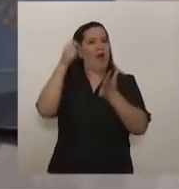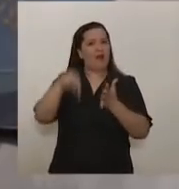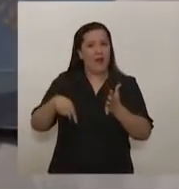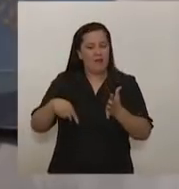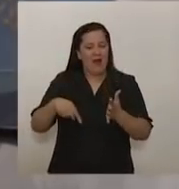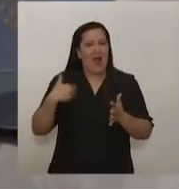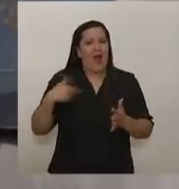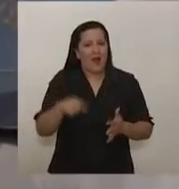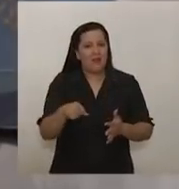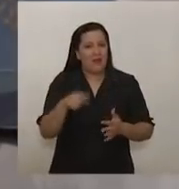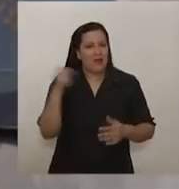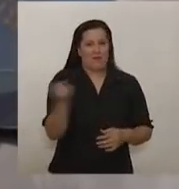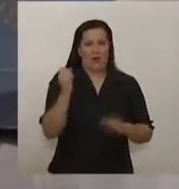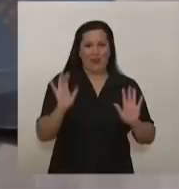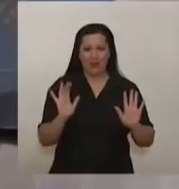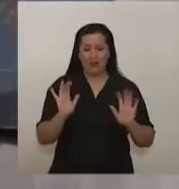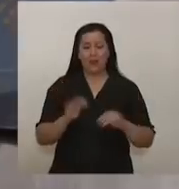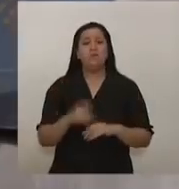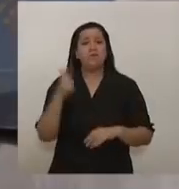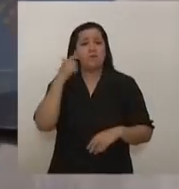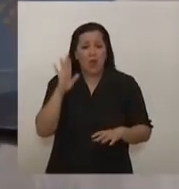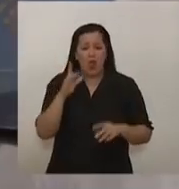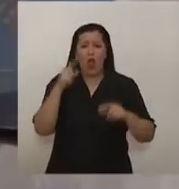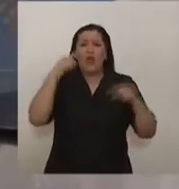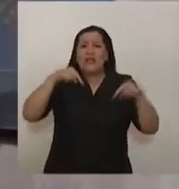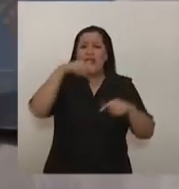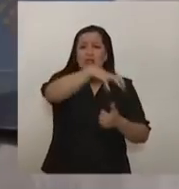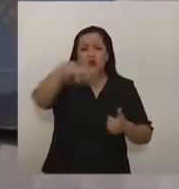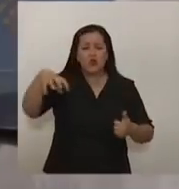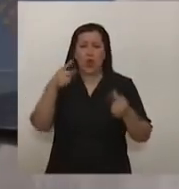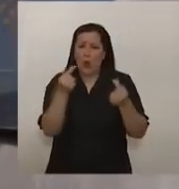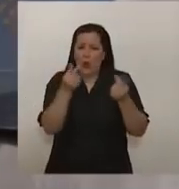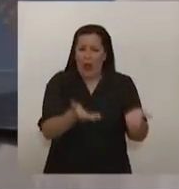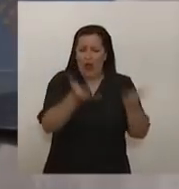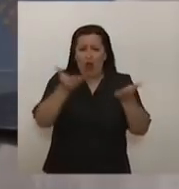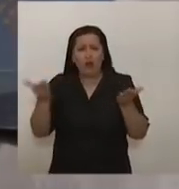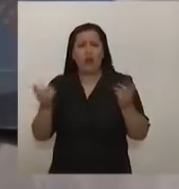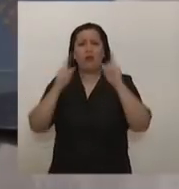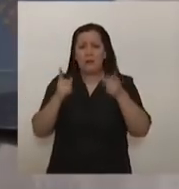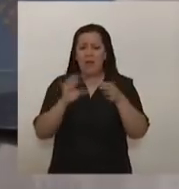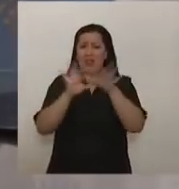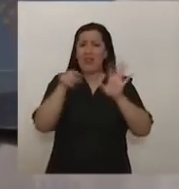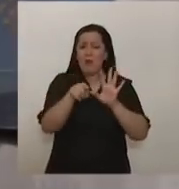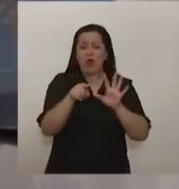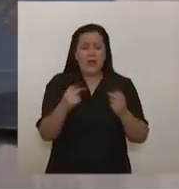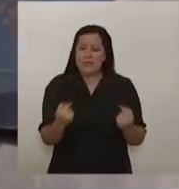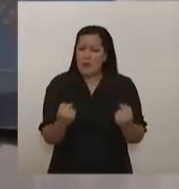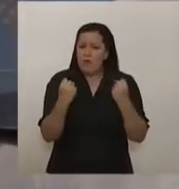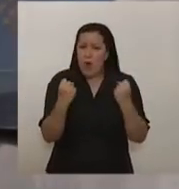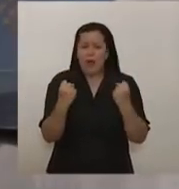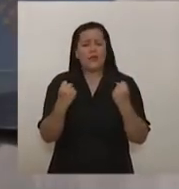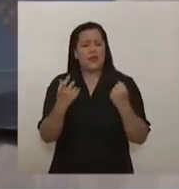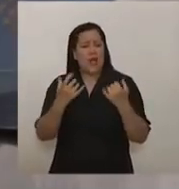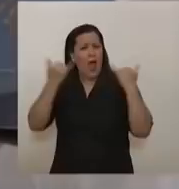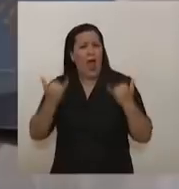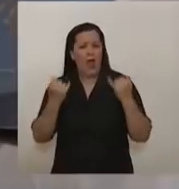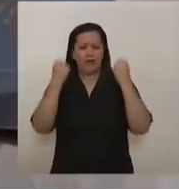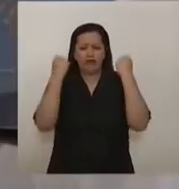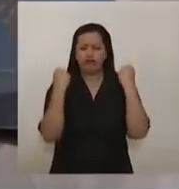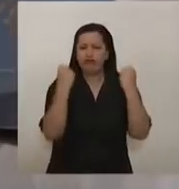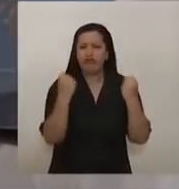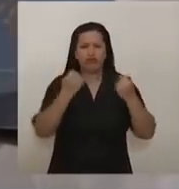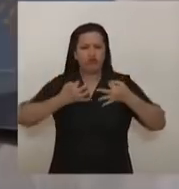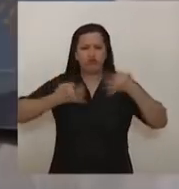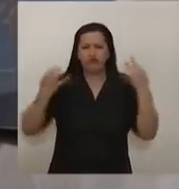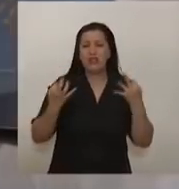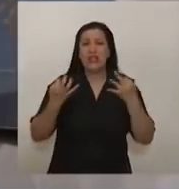la República. Hemos valorado nuestras instituciones. Nuestra democracia es más fuerte, más sólida.